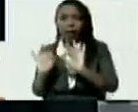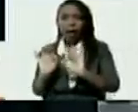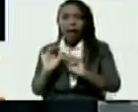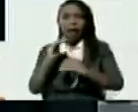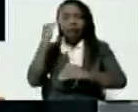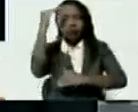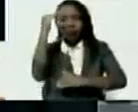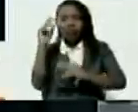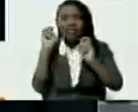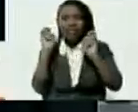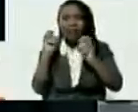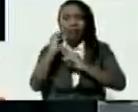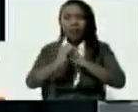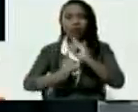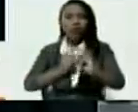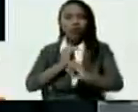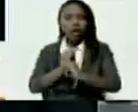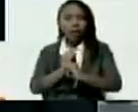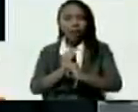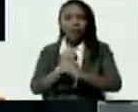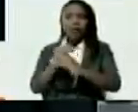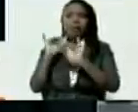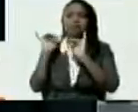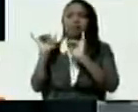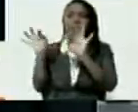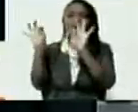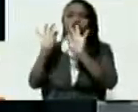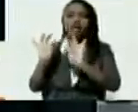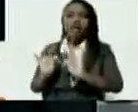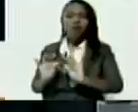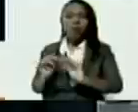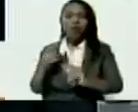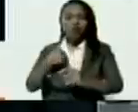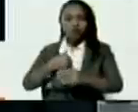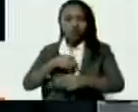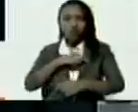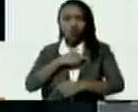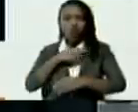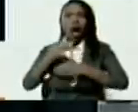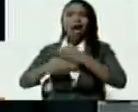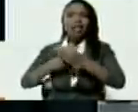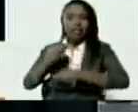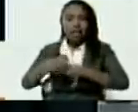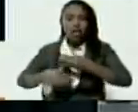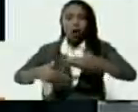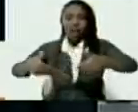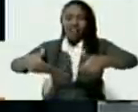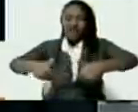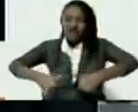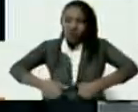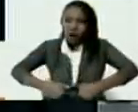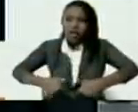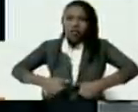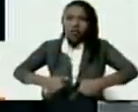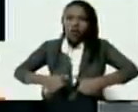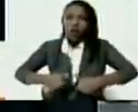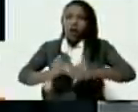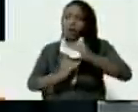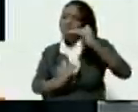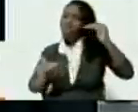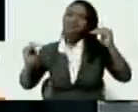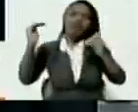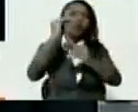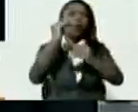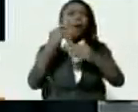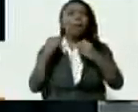internacional. Igualmente, estamos haciendo esfuerzos supremos